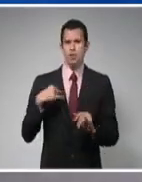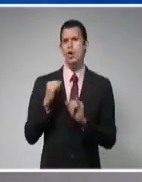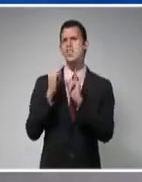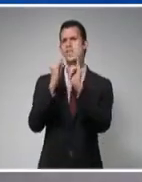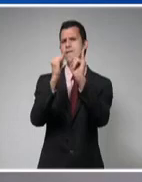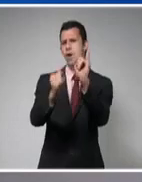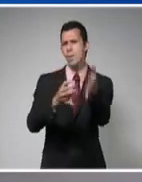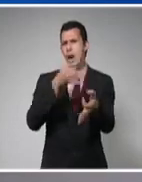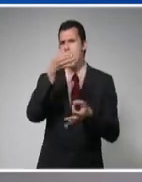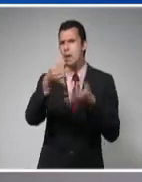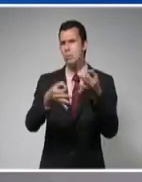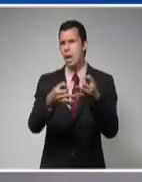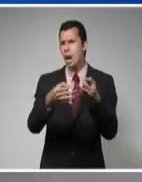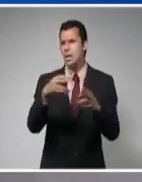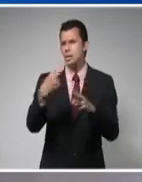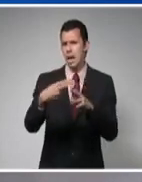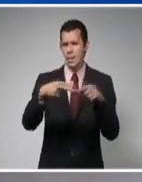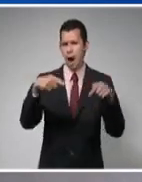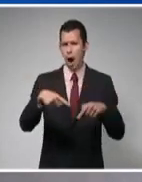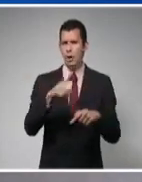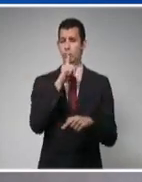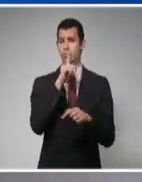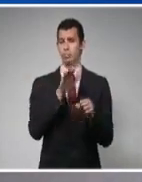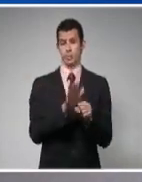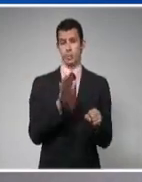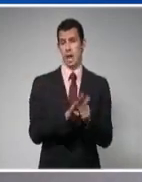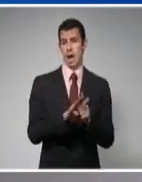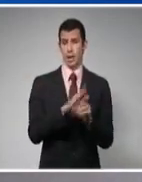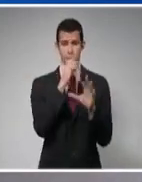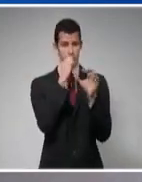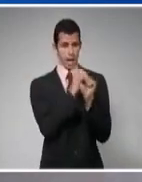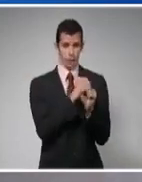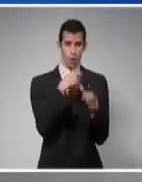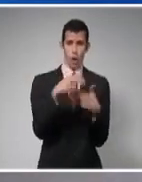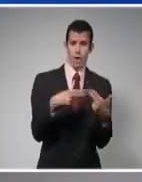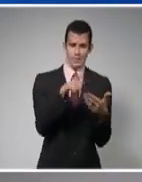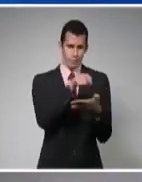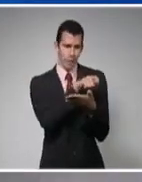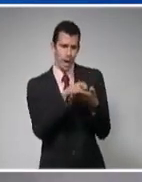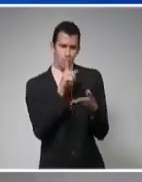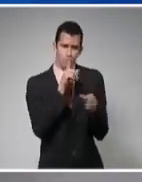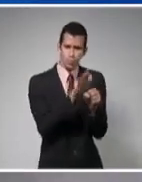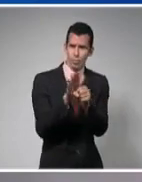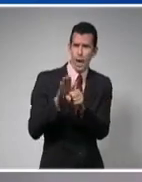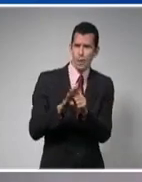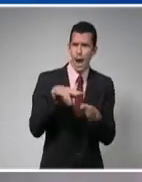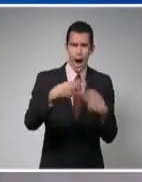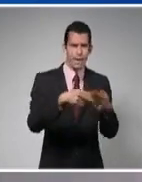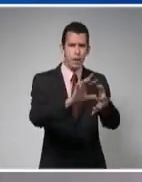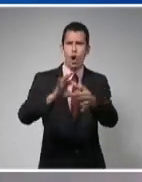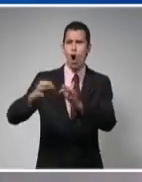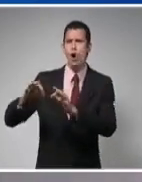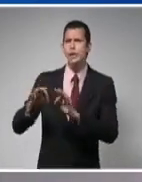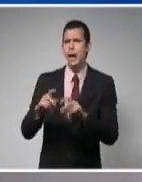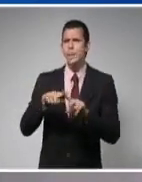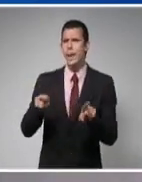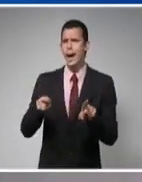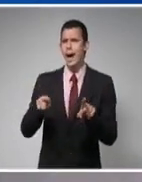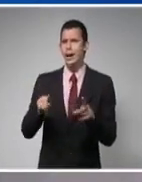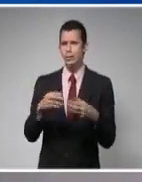ideas, propuestas, planes que manejan con un alto nivel de compartimentación, pero que jamás, jamás, bajo ningún